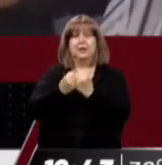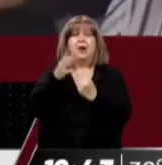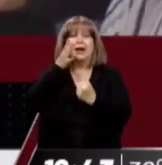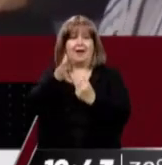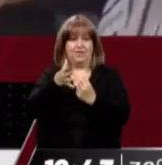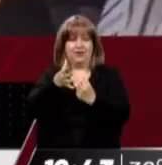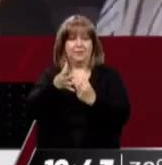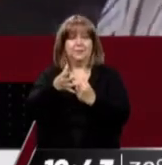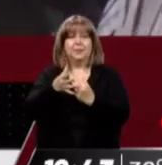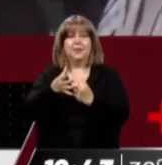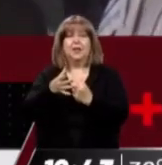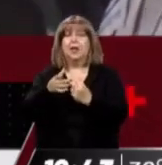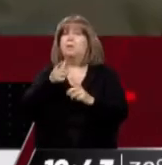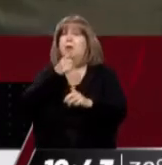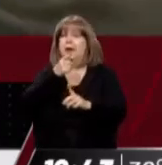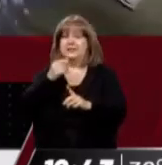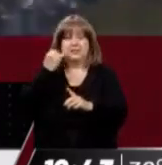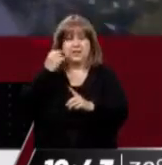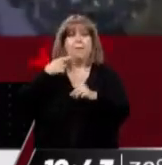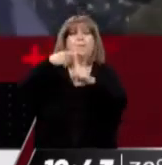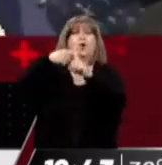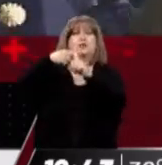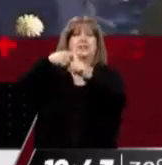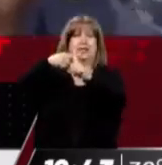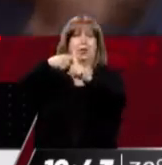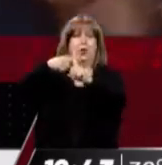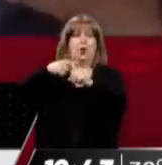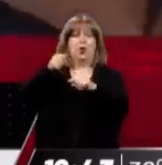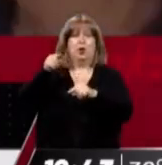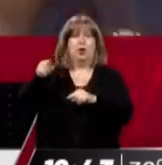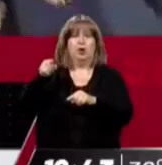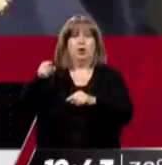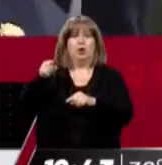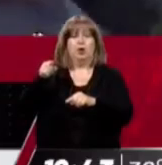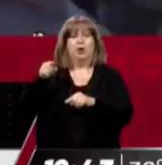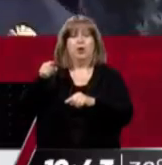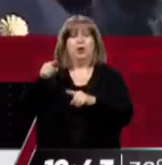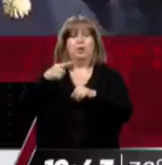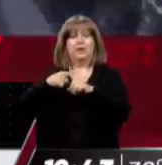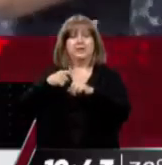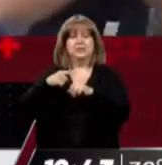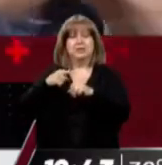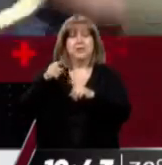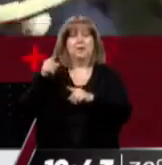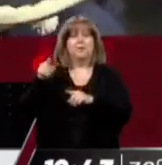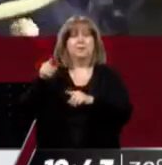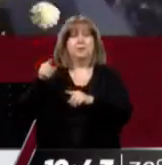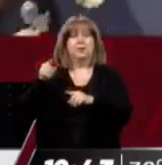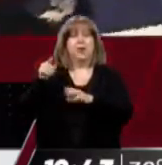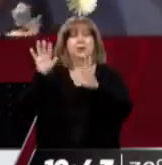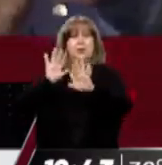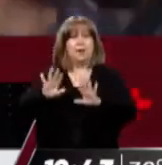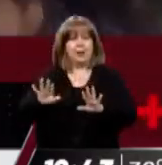obviamente. Así que me parece fue un gran logro, obedece obviamente a la gran inteligencia del doctor Juan Ávila, ha hecho